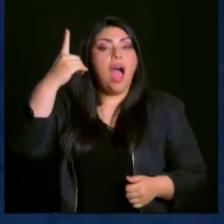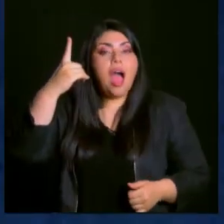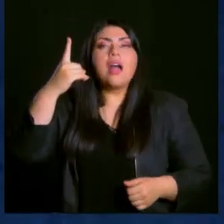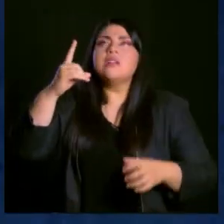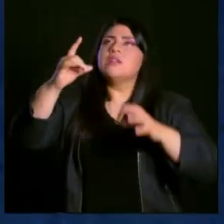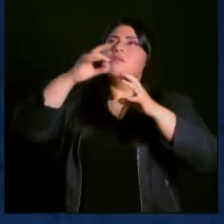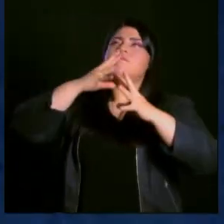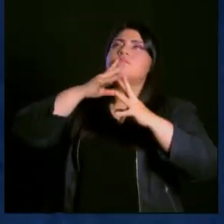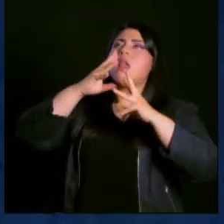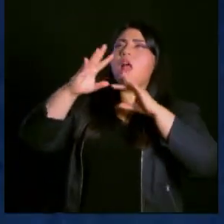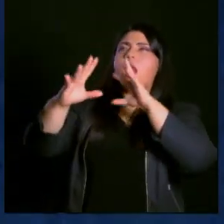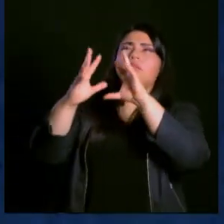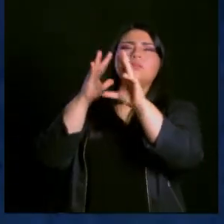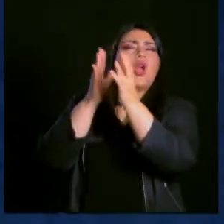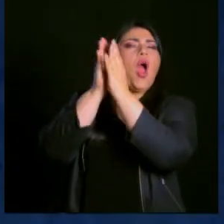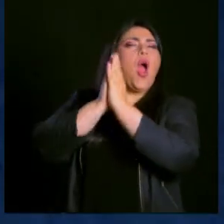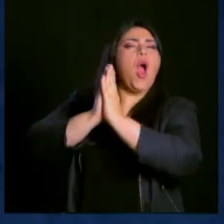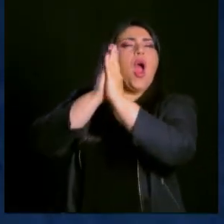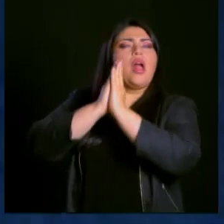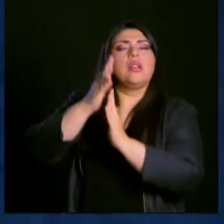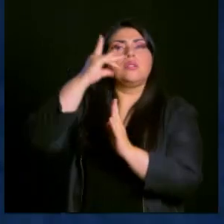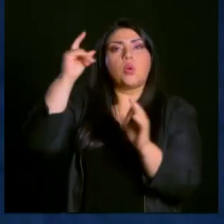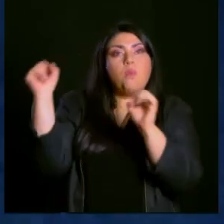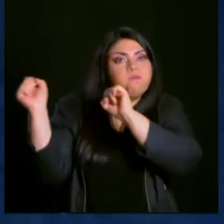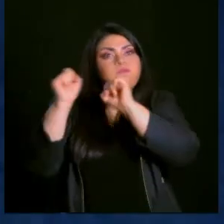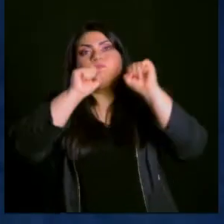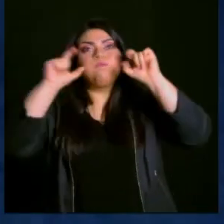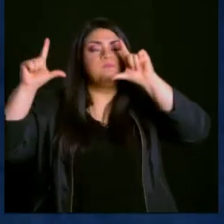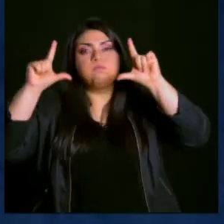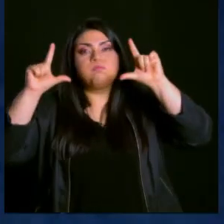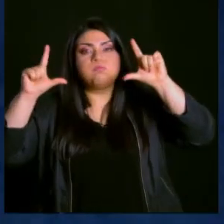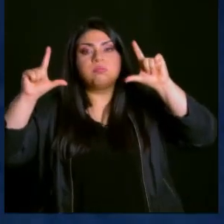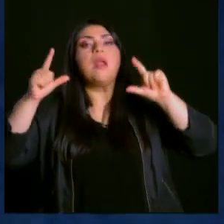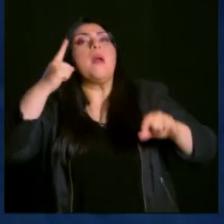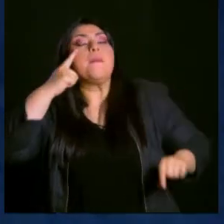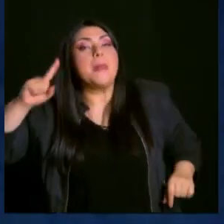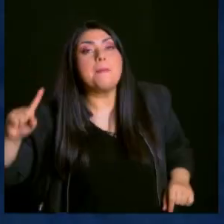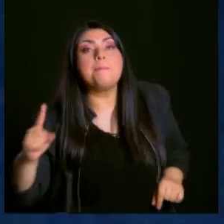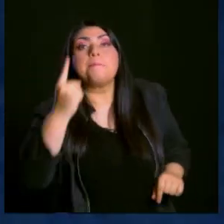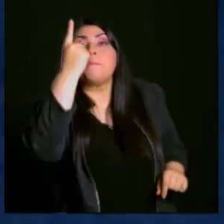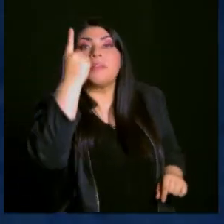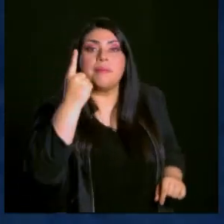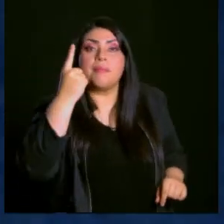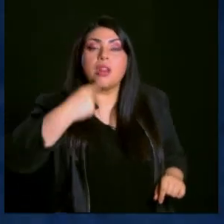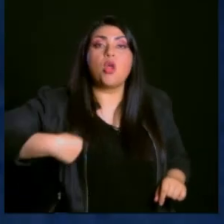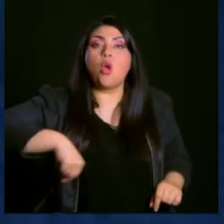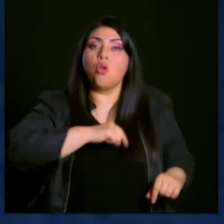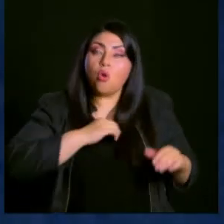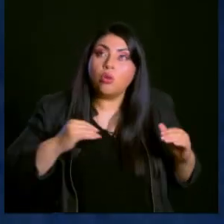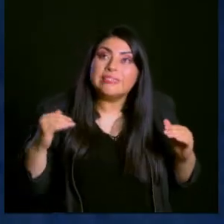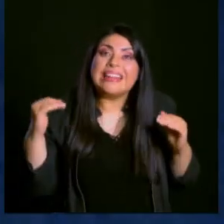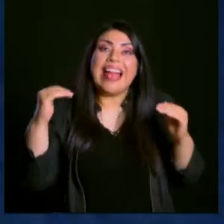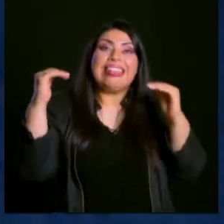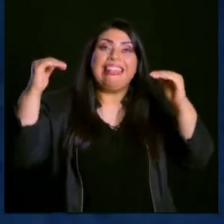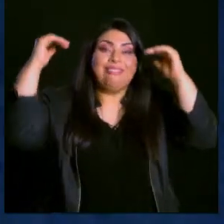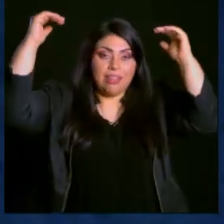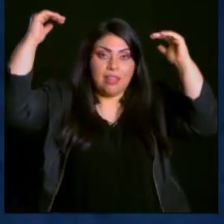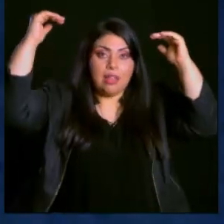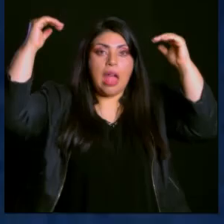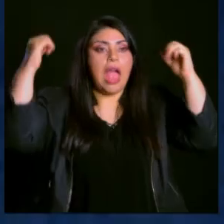para conectarse con Dios para hacer algo impresionante que es lo que te voy a decir primera cosa nos edifica y nos fortalece